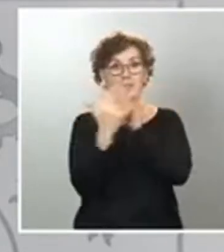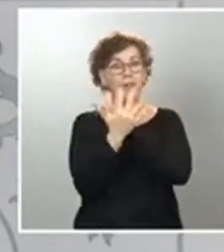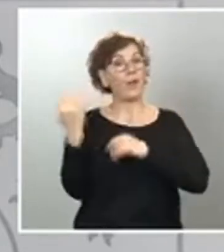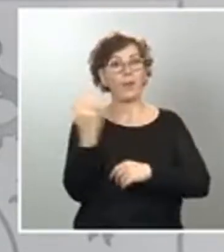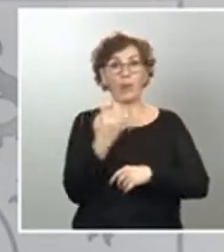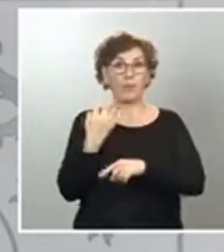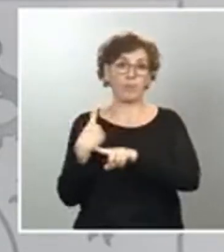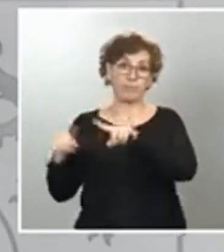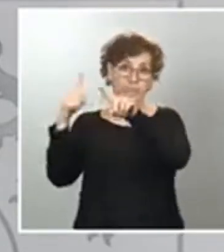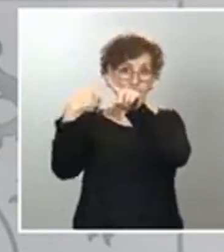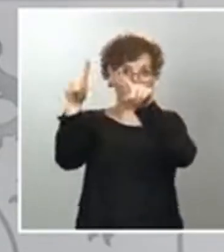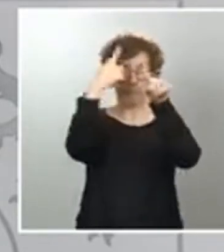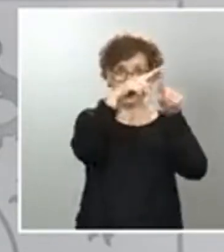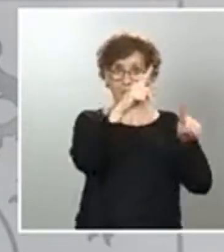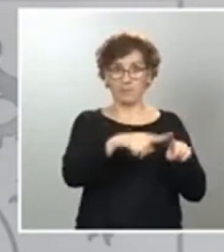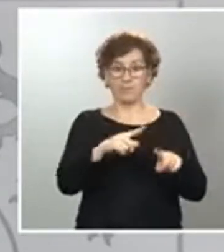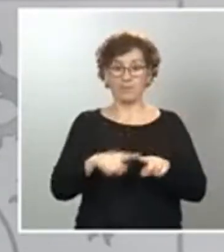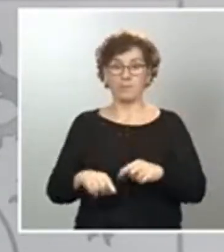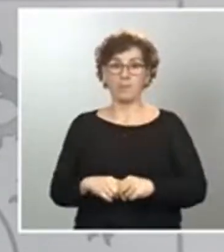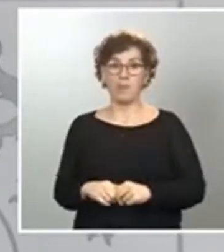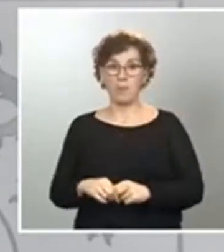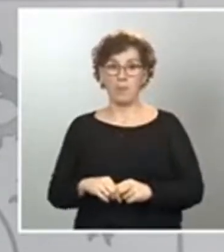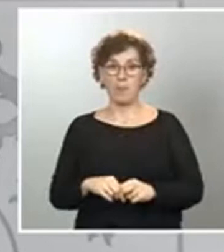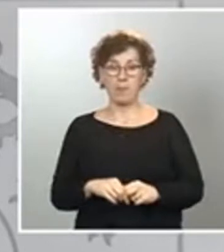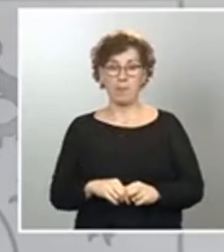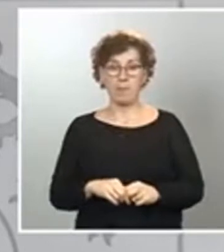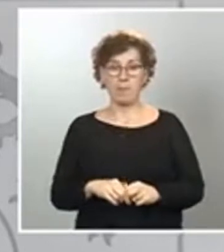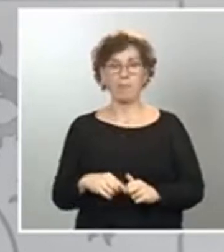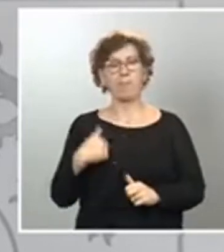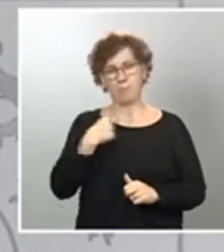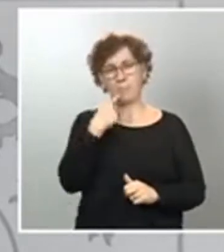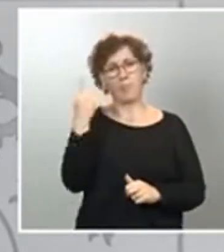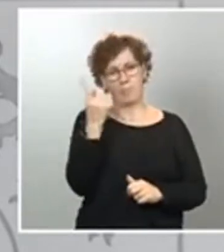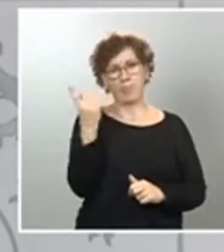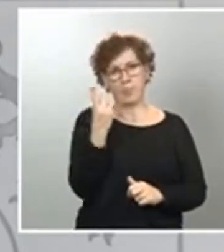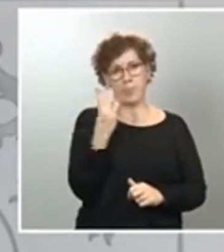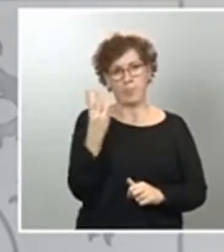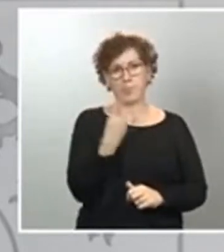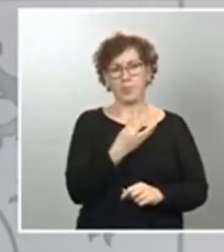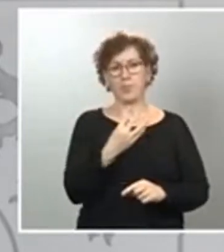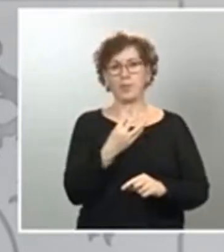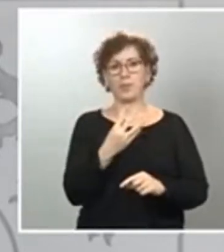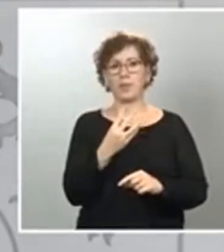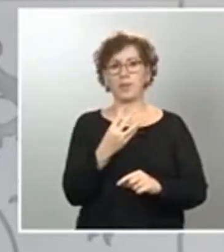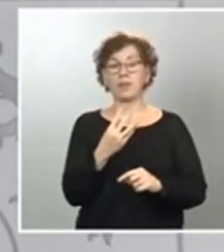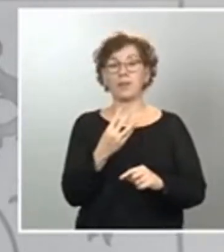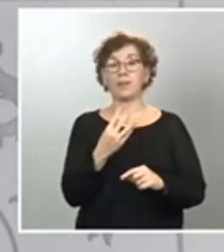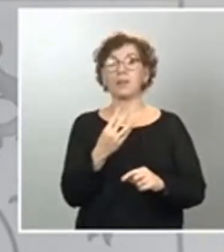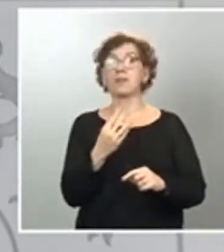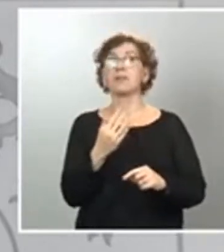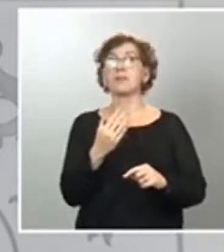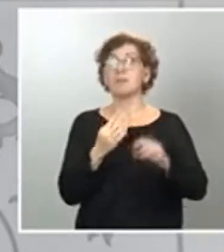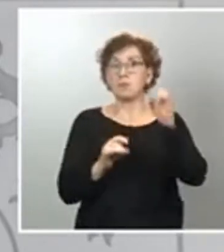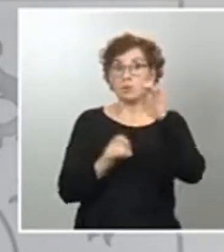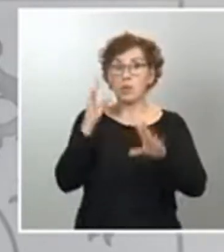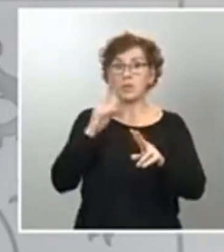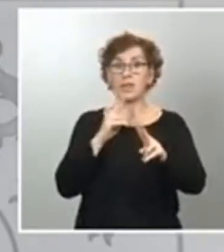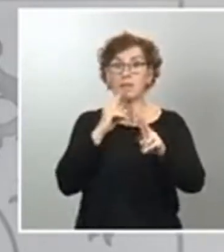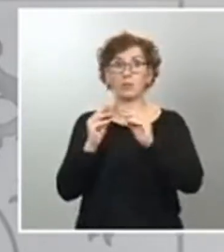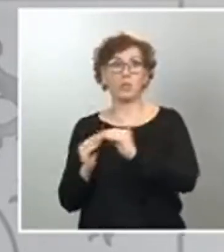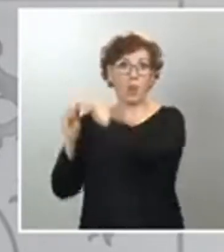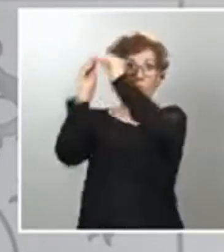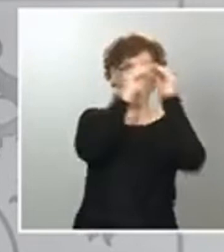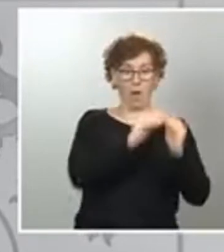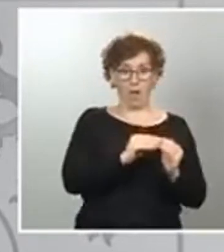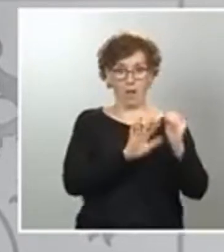La pandemia, como he dicho en muchas ocasiones, y gracias a la respuesta uniforme, homogénea que hemos dado en todo el territorio, la pandemia ha golpeado de